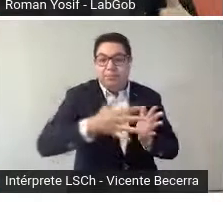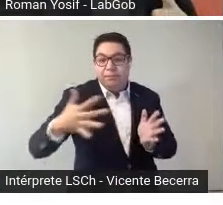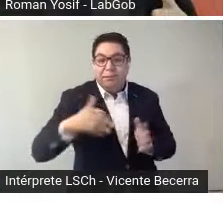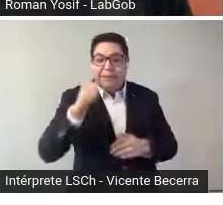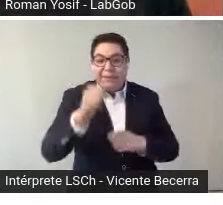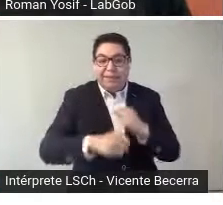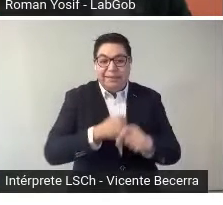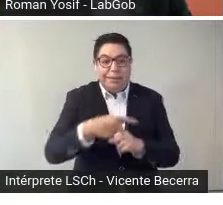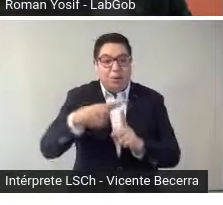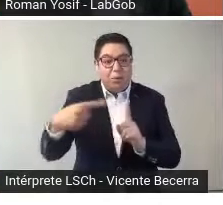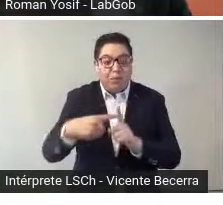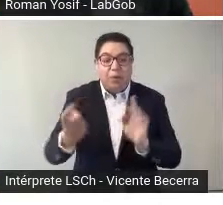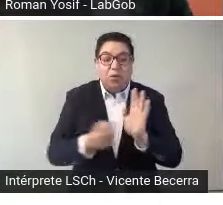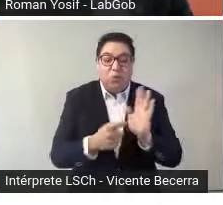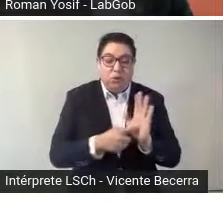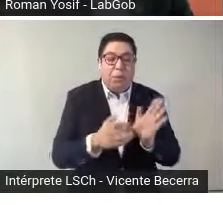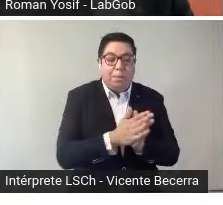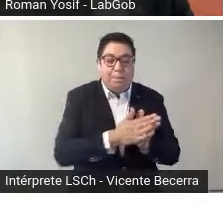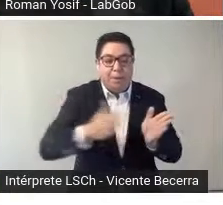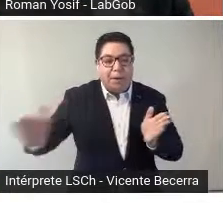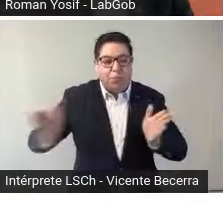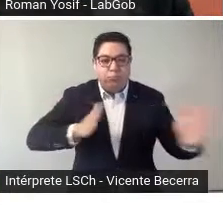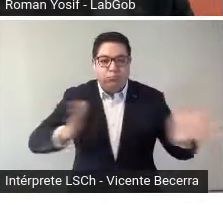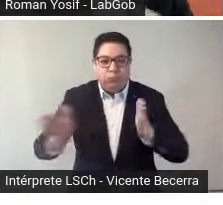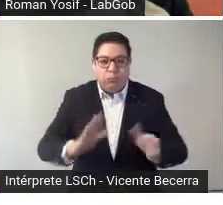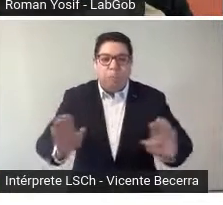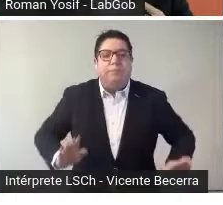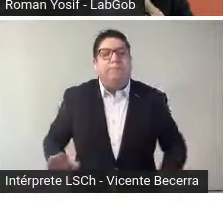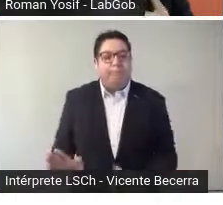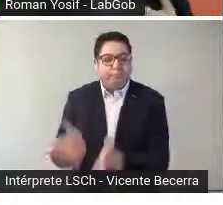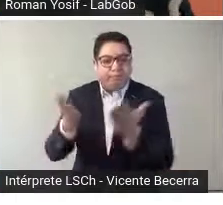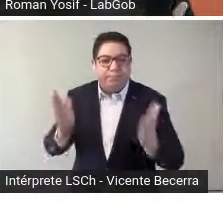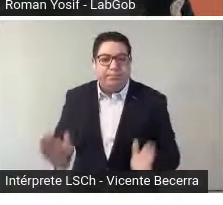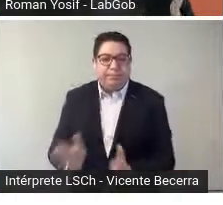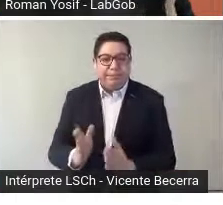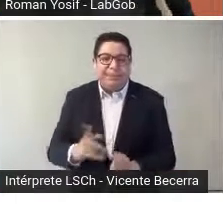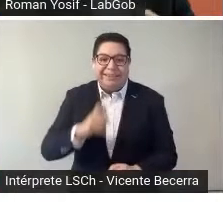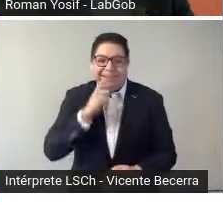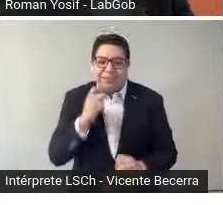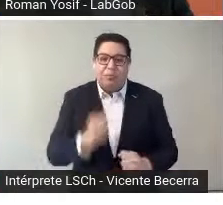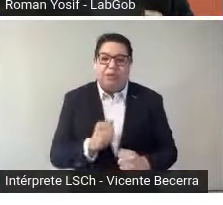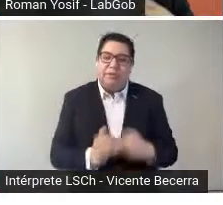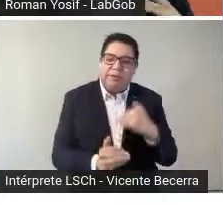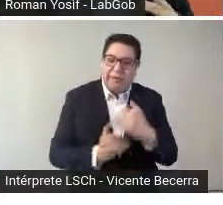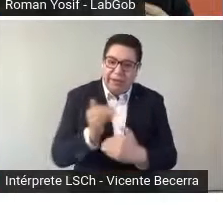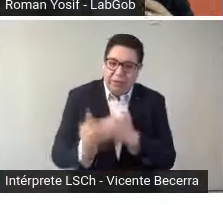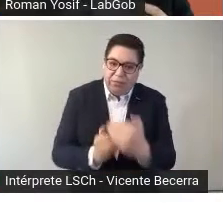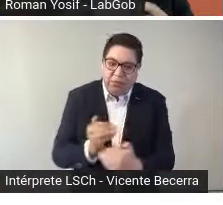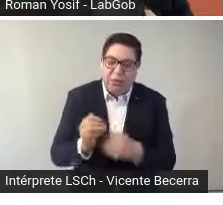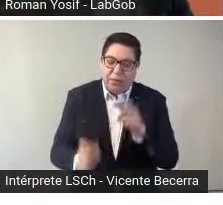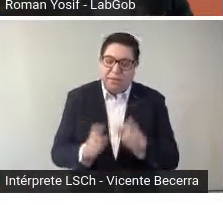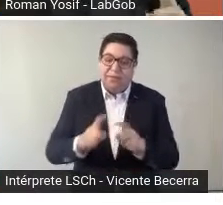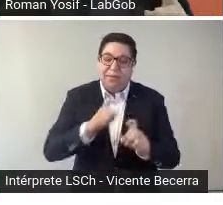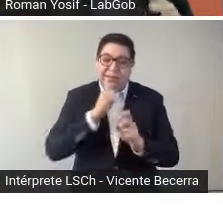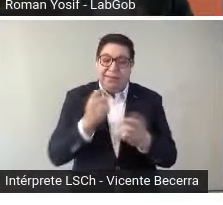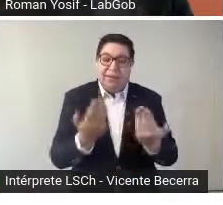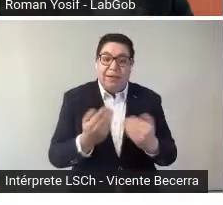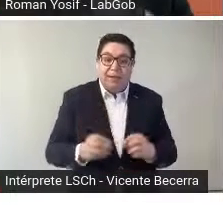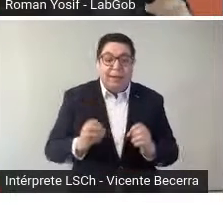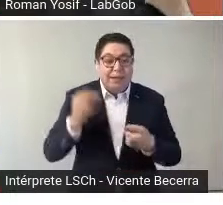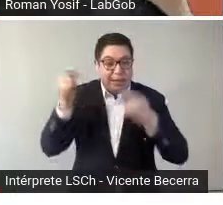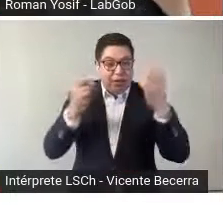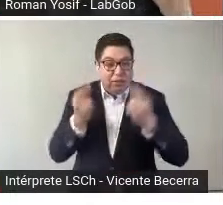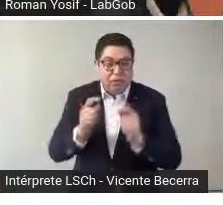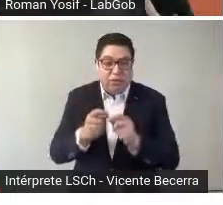del Laboratorio de Gobierno hemos podido empujar en conjunto, haciéndolo evolucionar y haciendo que la innovación pública se